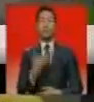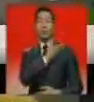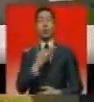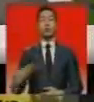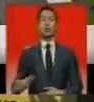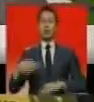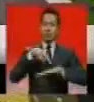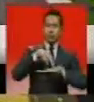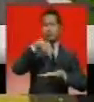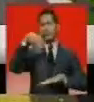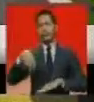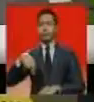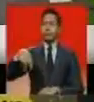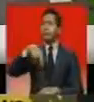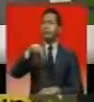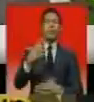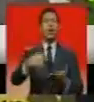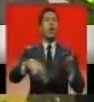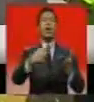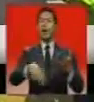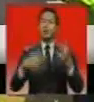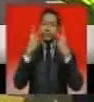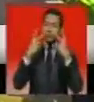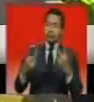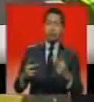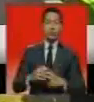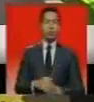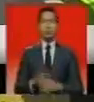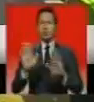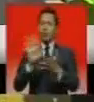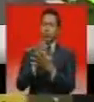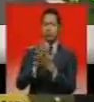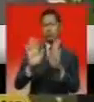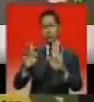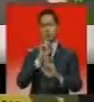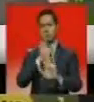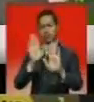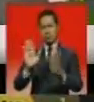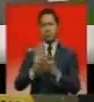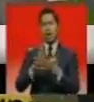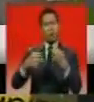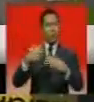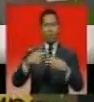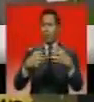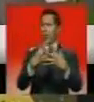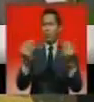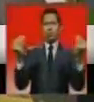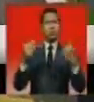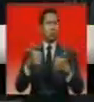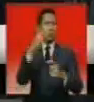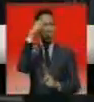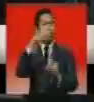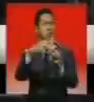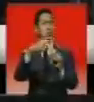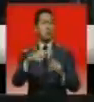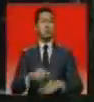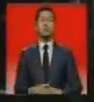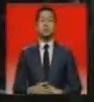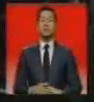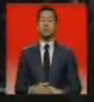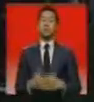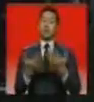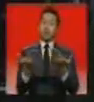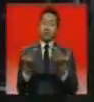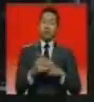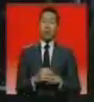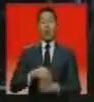qué sucedía. Le pidió a mi cuñada tranquilidad y le dijo que todo se iba a solucionar, entonces le veo algo muy positivo, ¿no? Por procedimiento,